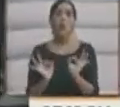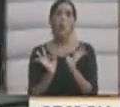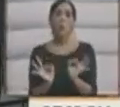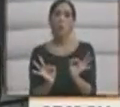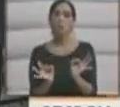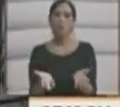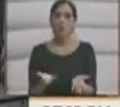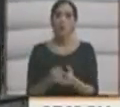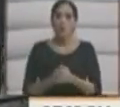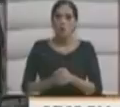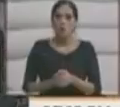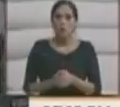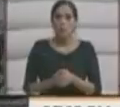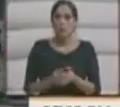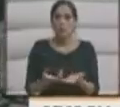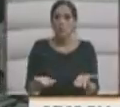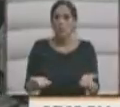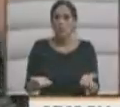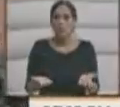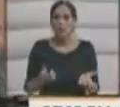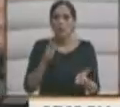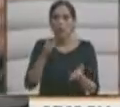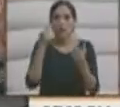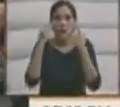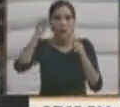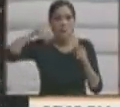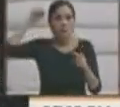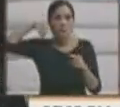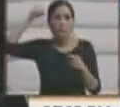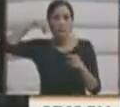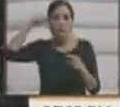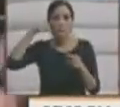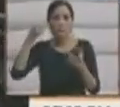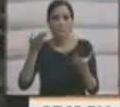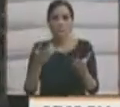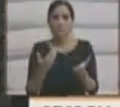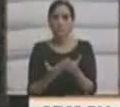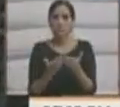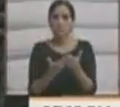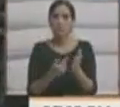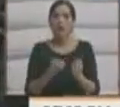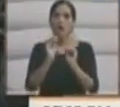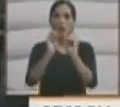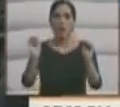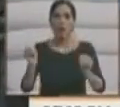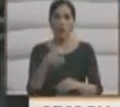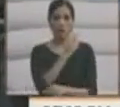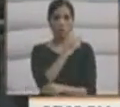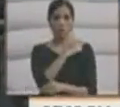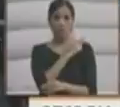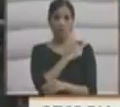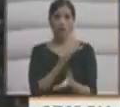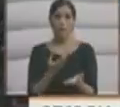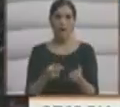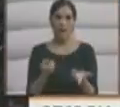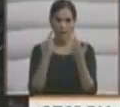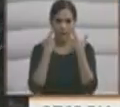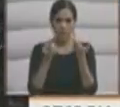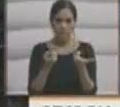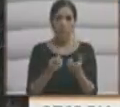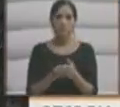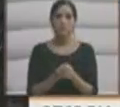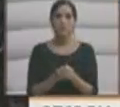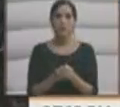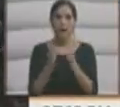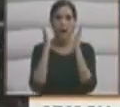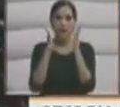para darle? Ahí está grabado, hacemos un llamado a las autoridades para que tome cartas en el asunto. ¿Cómo